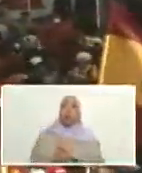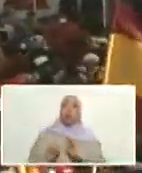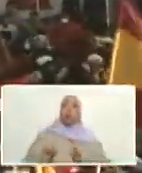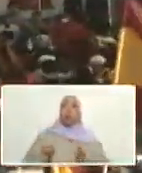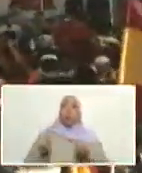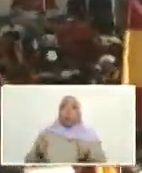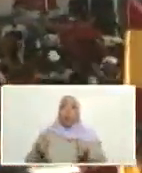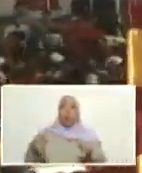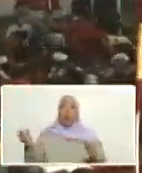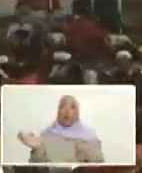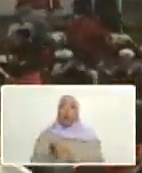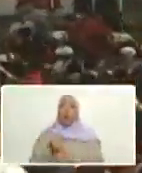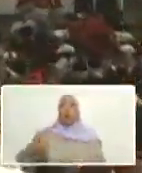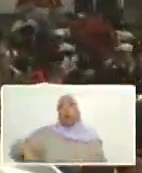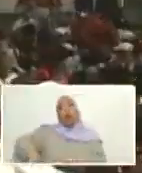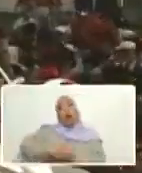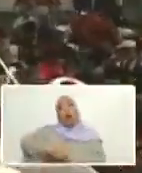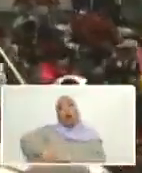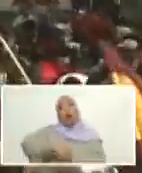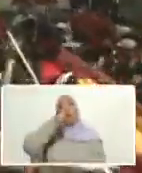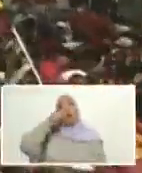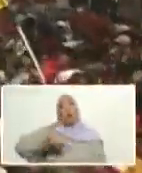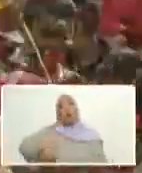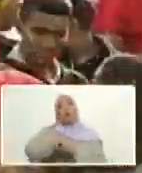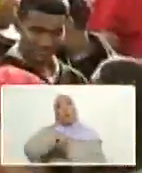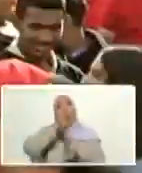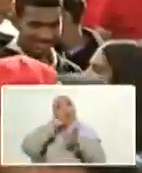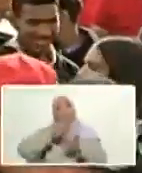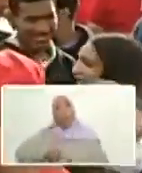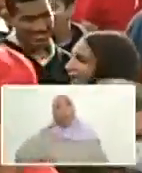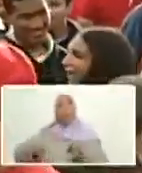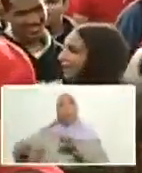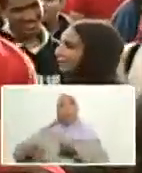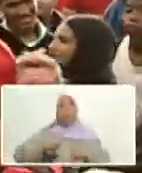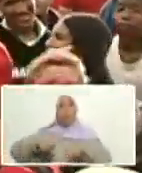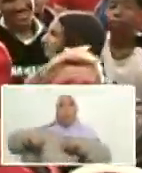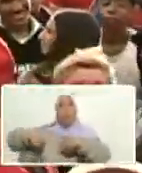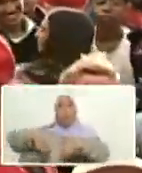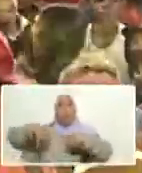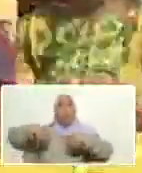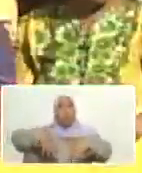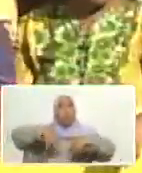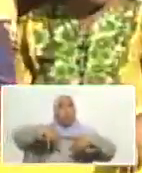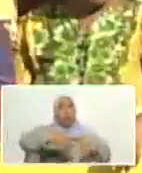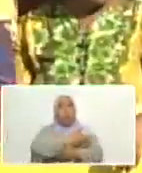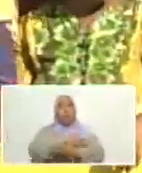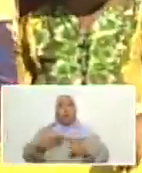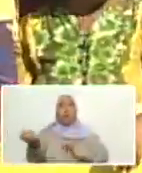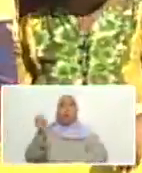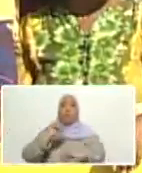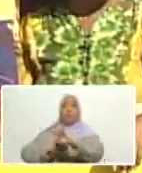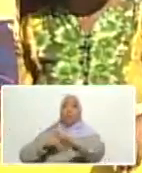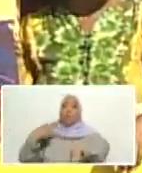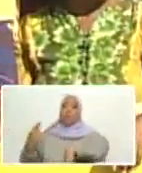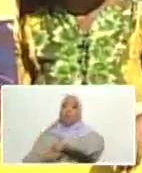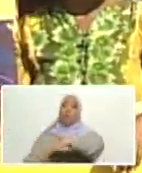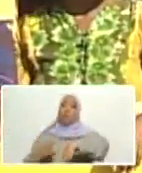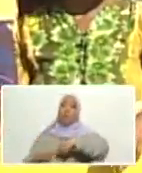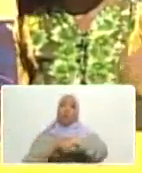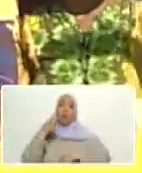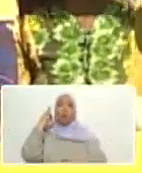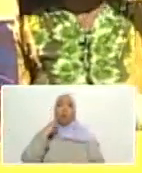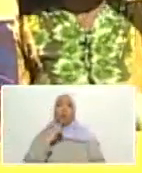se encontraron en las calles? El pueblo respondió a las calles movilizado por millones en defensa de la revolución bolivariana